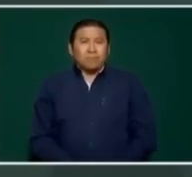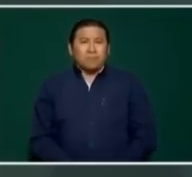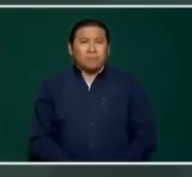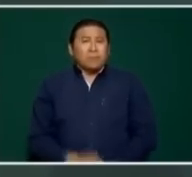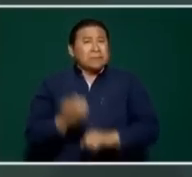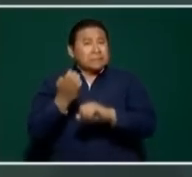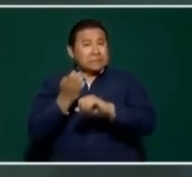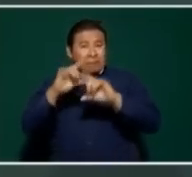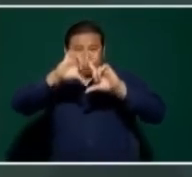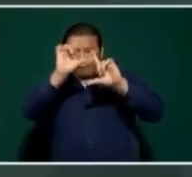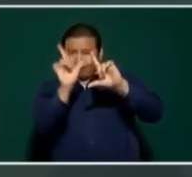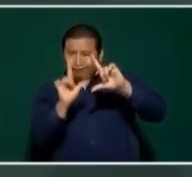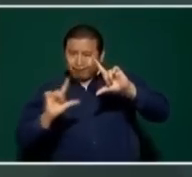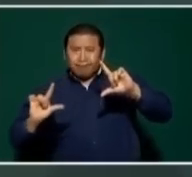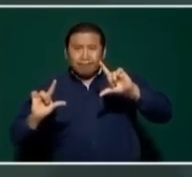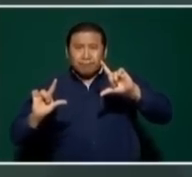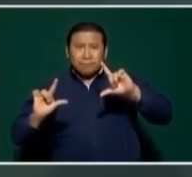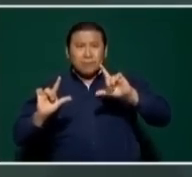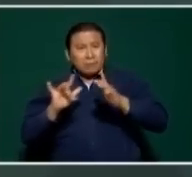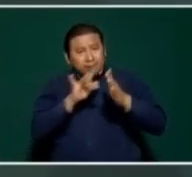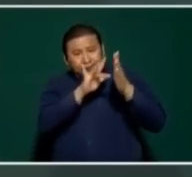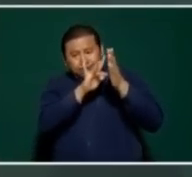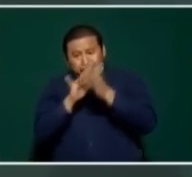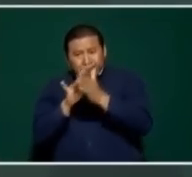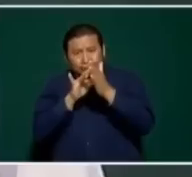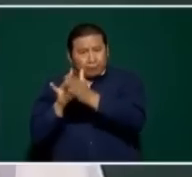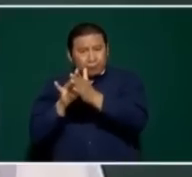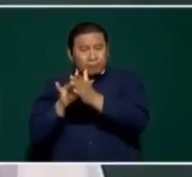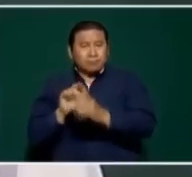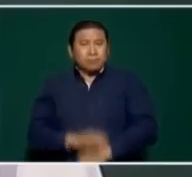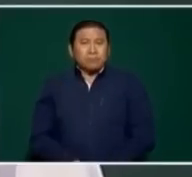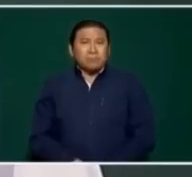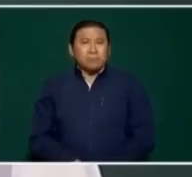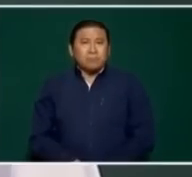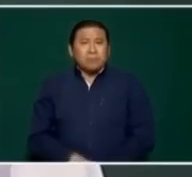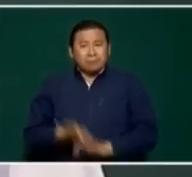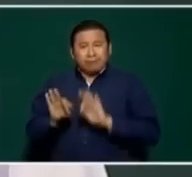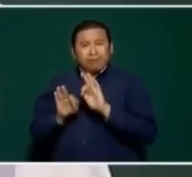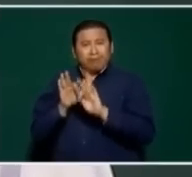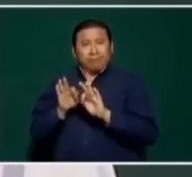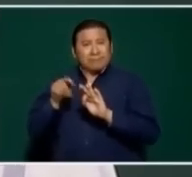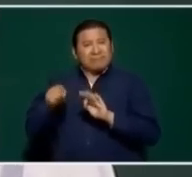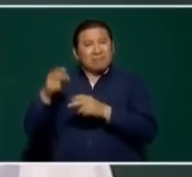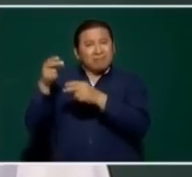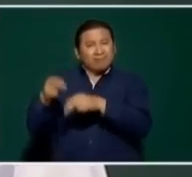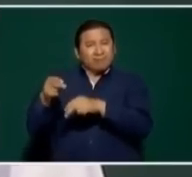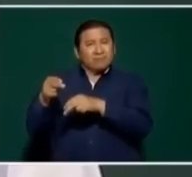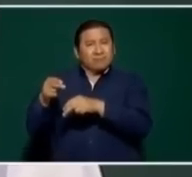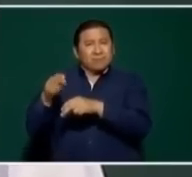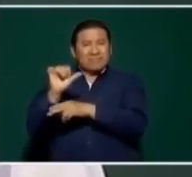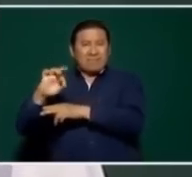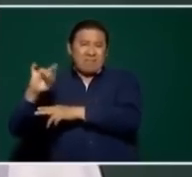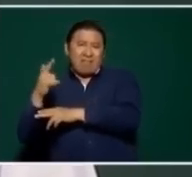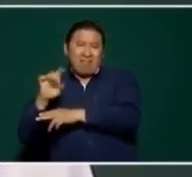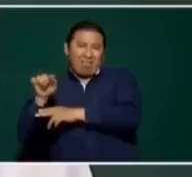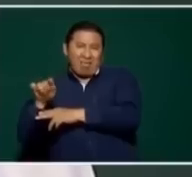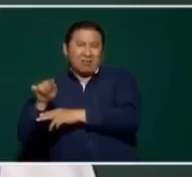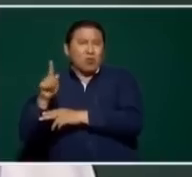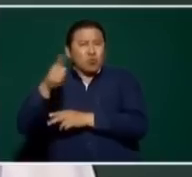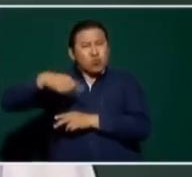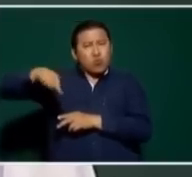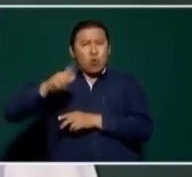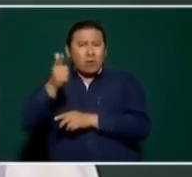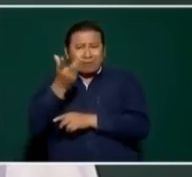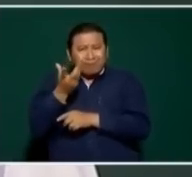del Estado mexicano de ayudar para atender este asunto con todos los